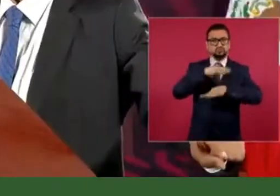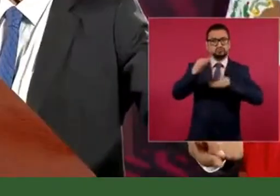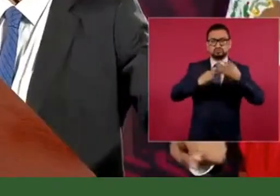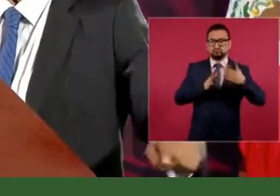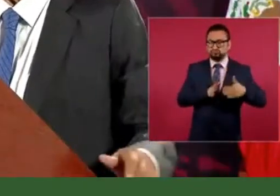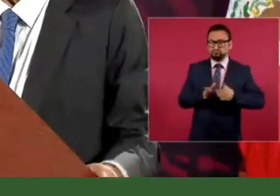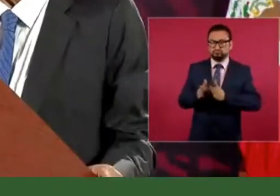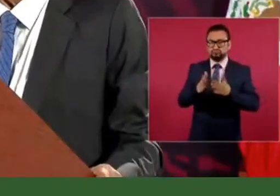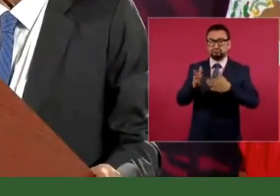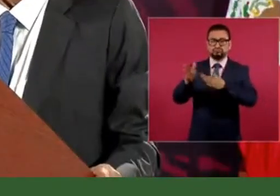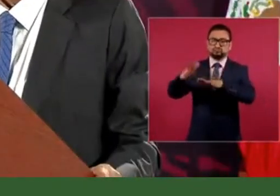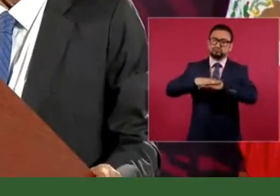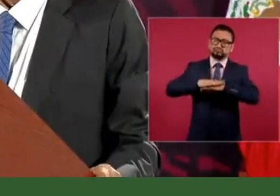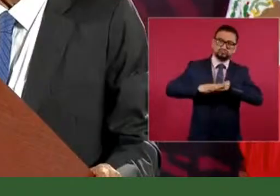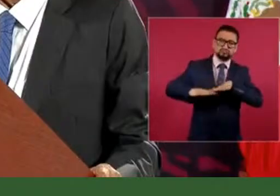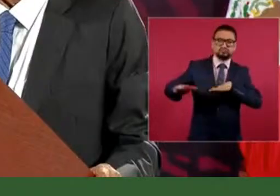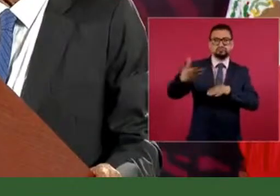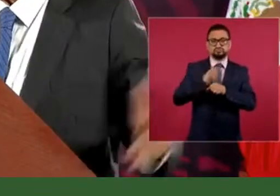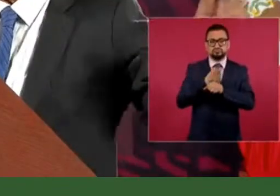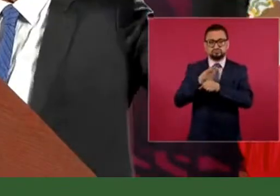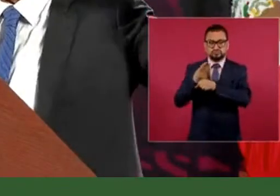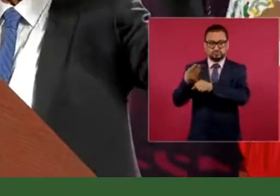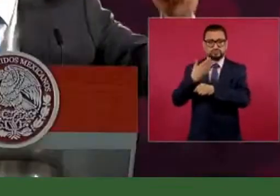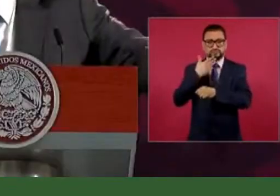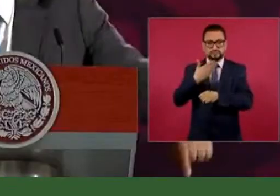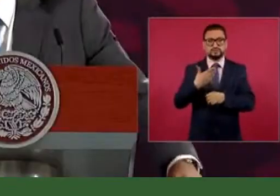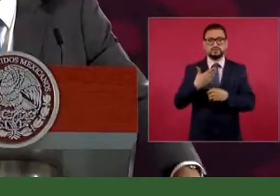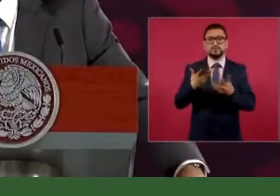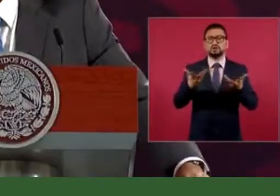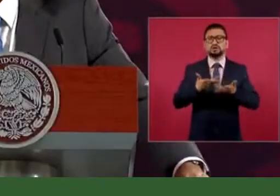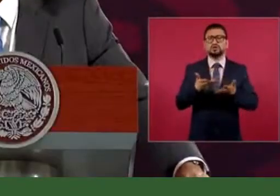camino pavimentado, y lo vamos a hacer